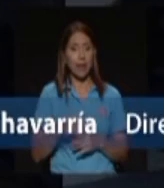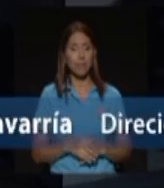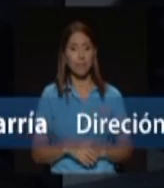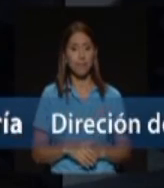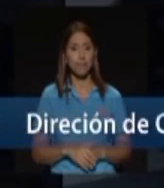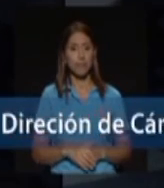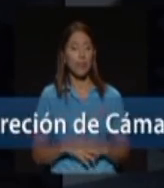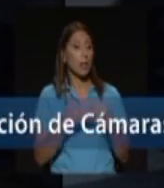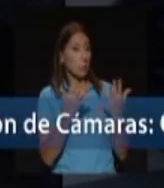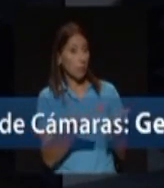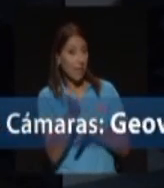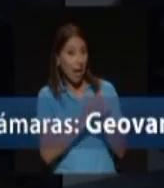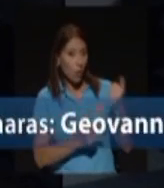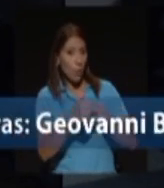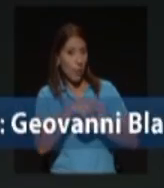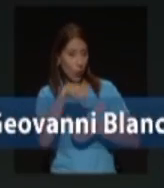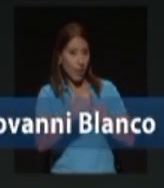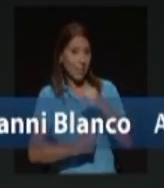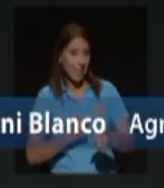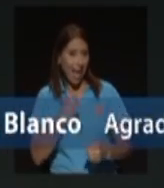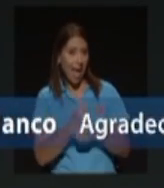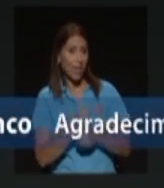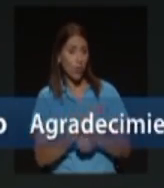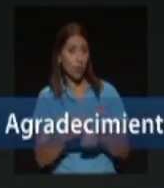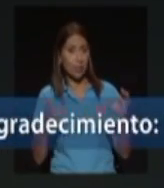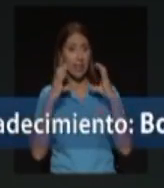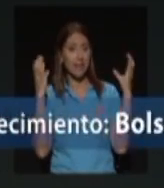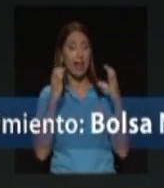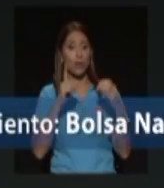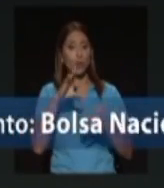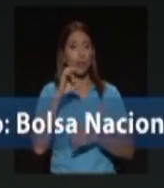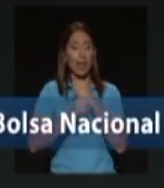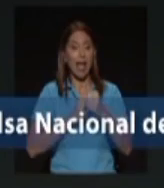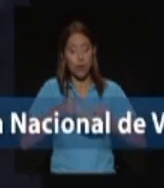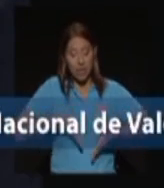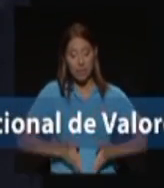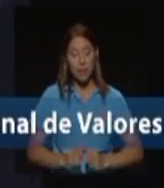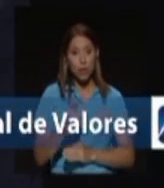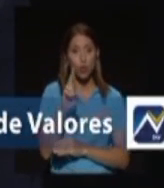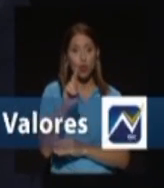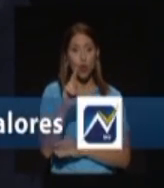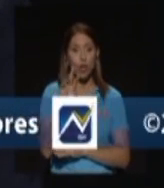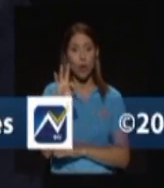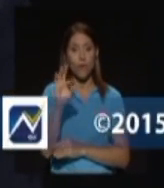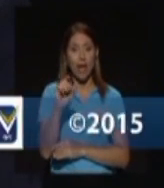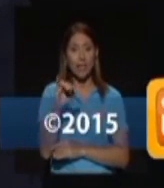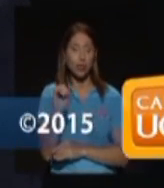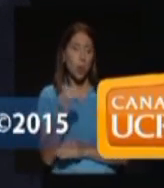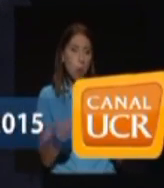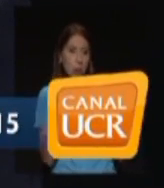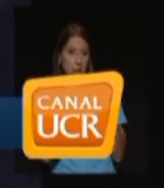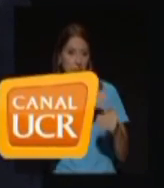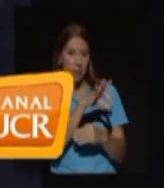Regresaremos en algún momento de este año del centenario de don Rodrigo a invitarlo, y muchísimas gracias